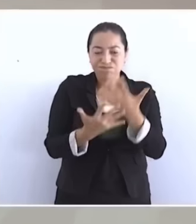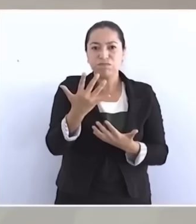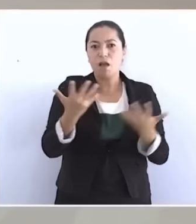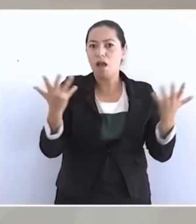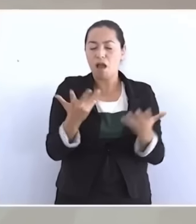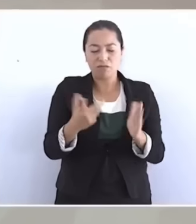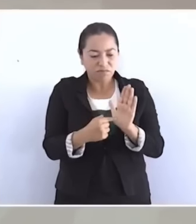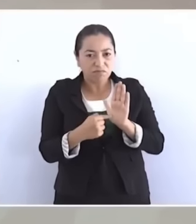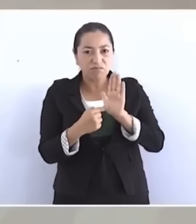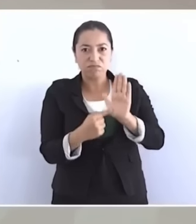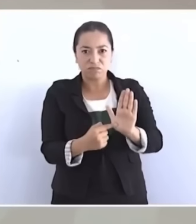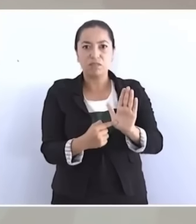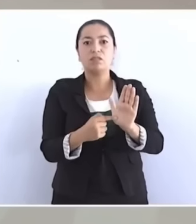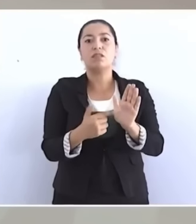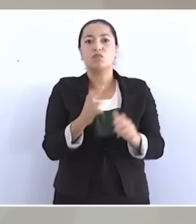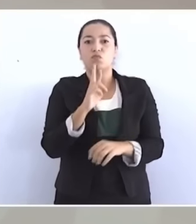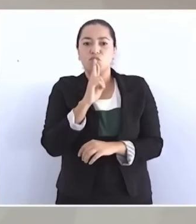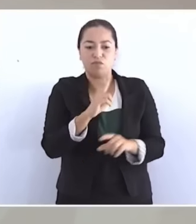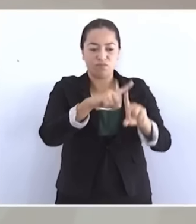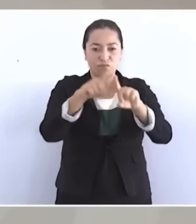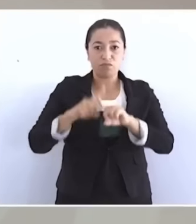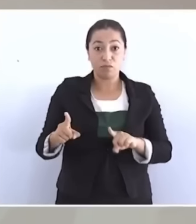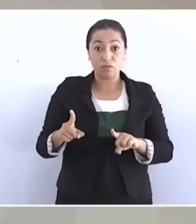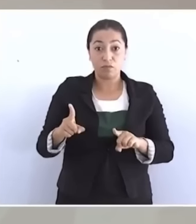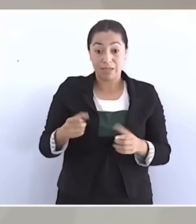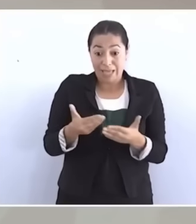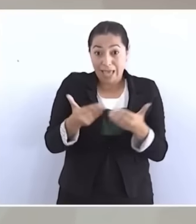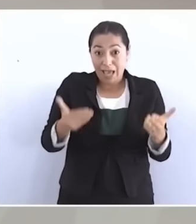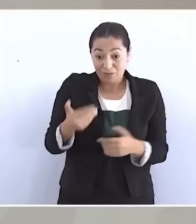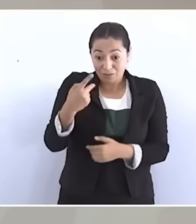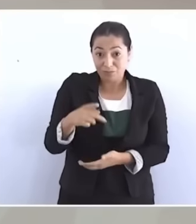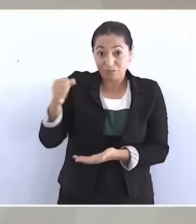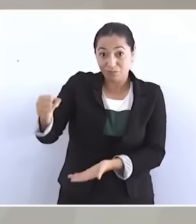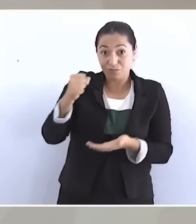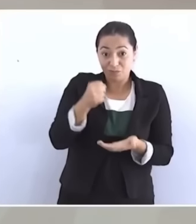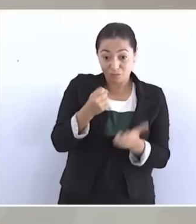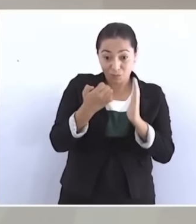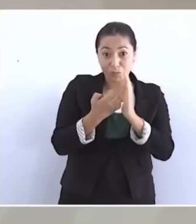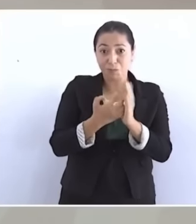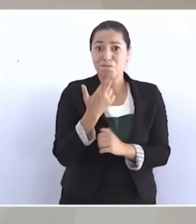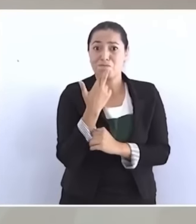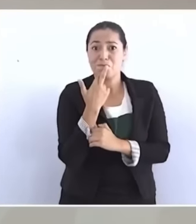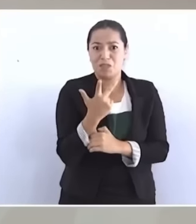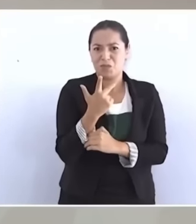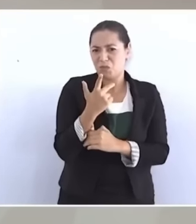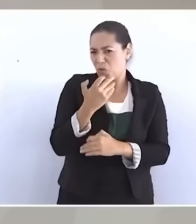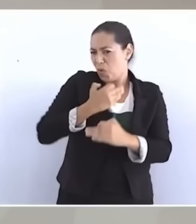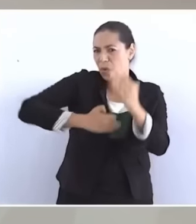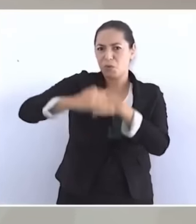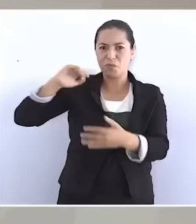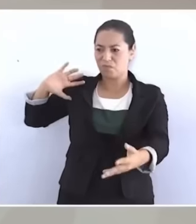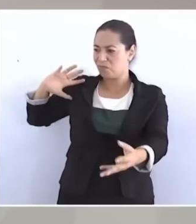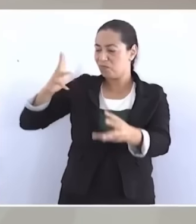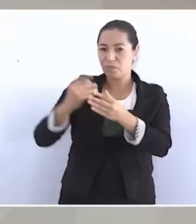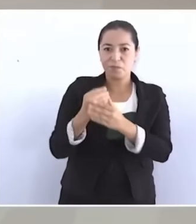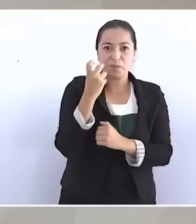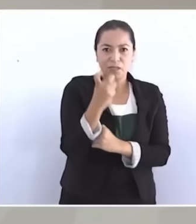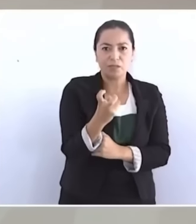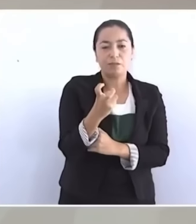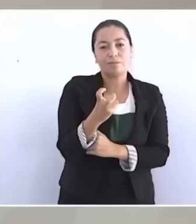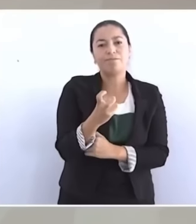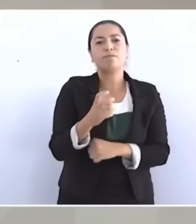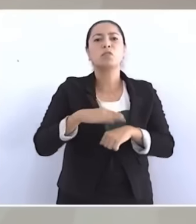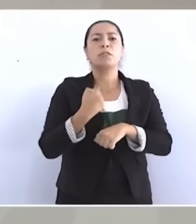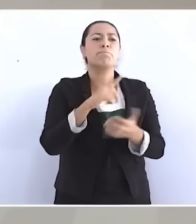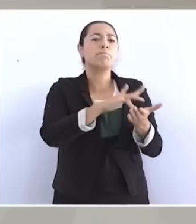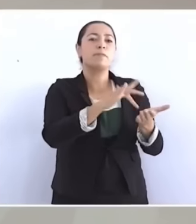México está hoy mejor que en todo el periodo neoliberal, y eso es gracias a que se apoya a